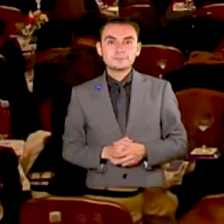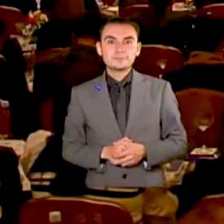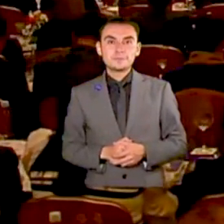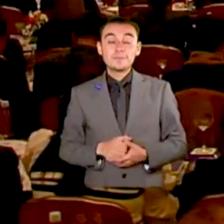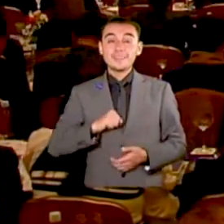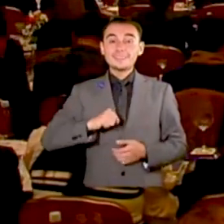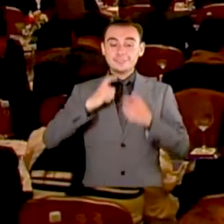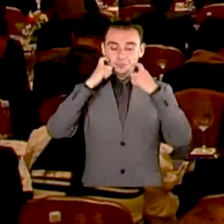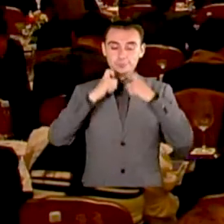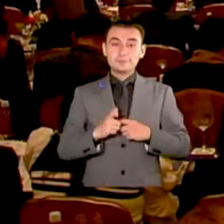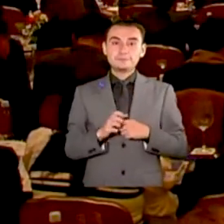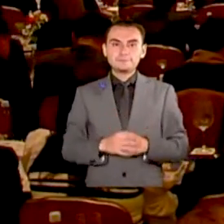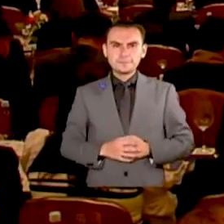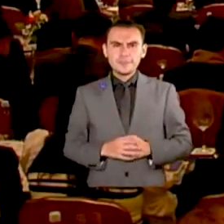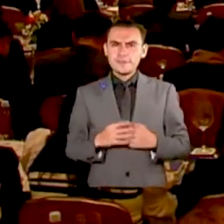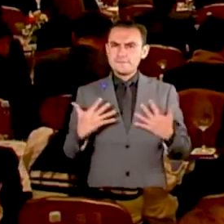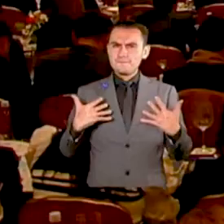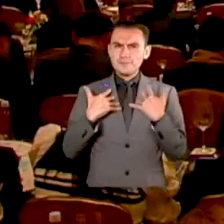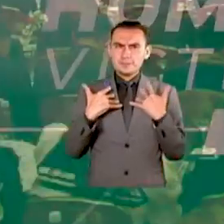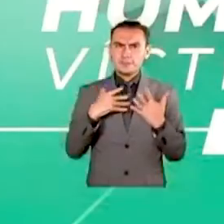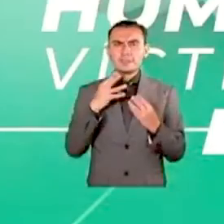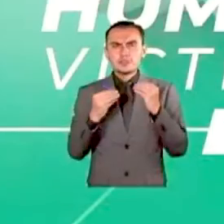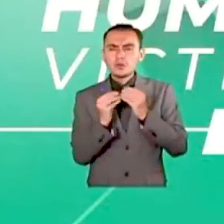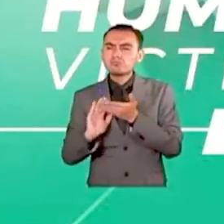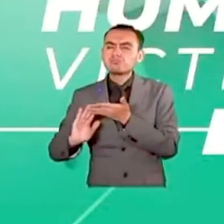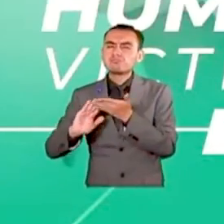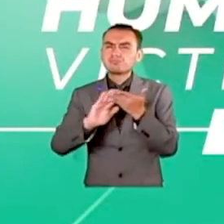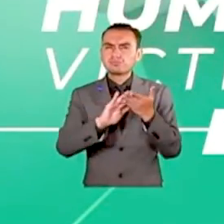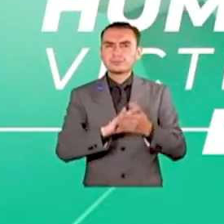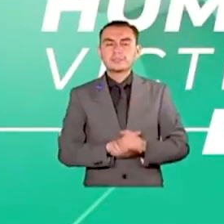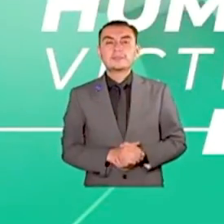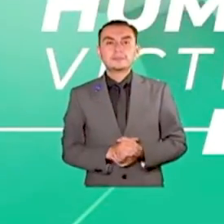Derechos humanos, víctimas y reconciliación.